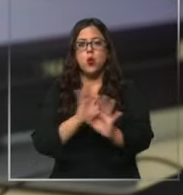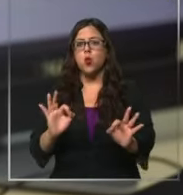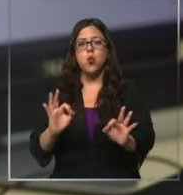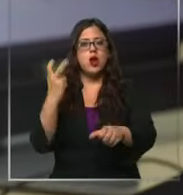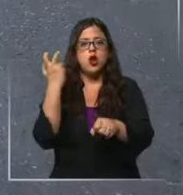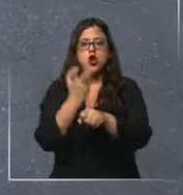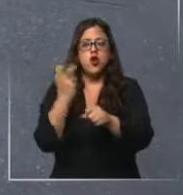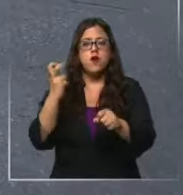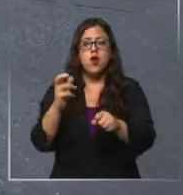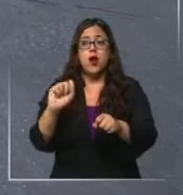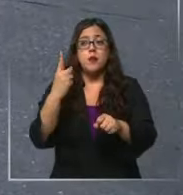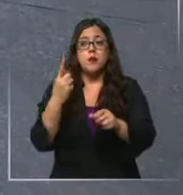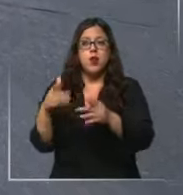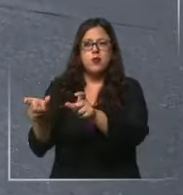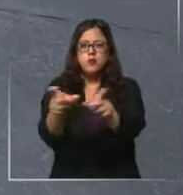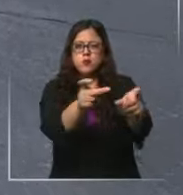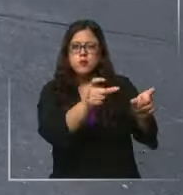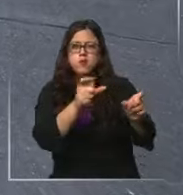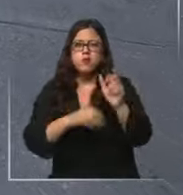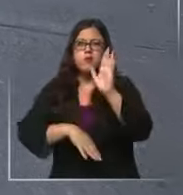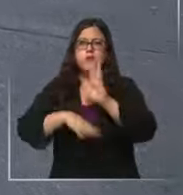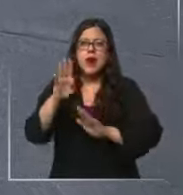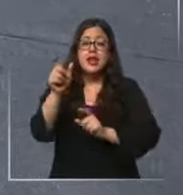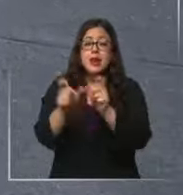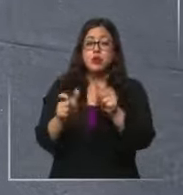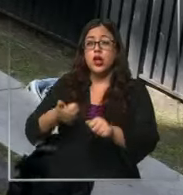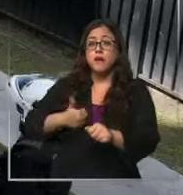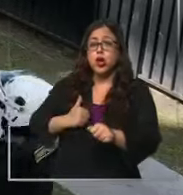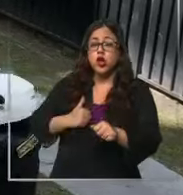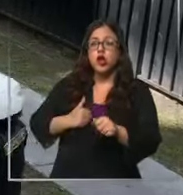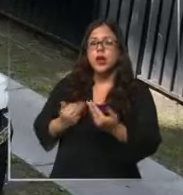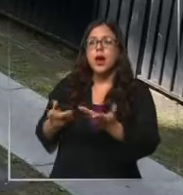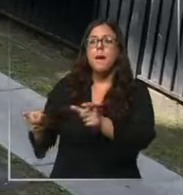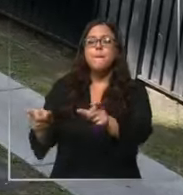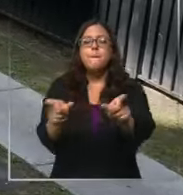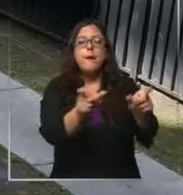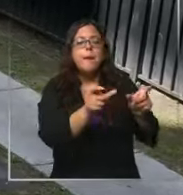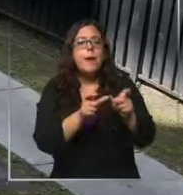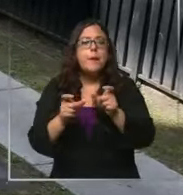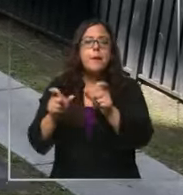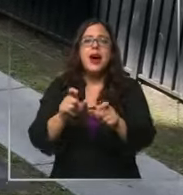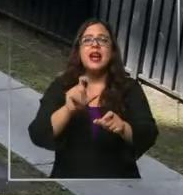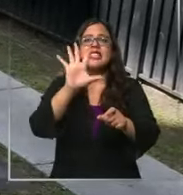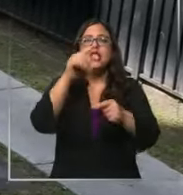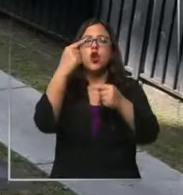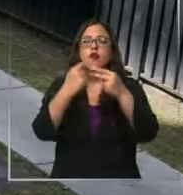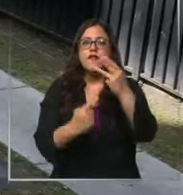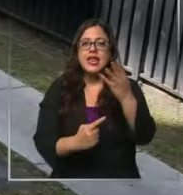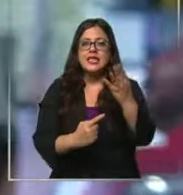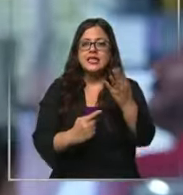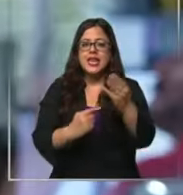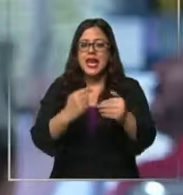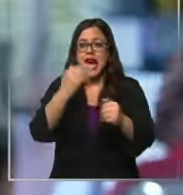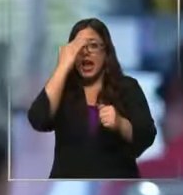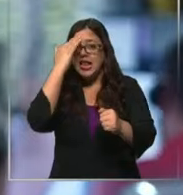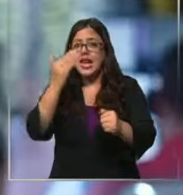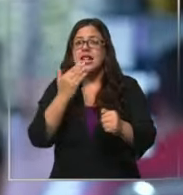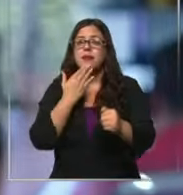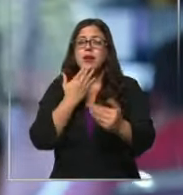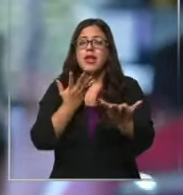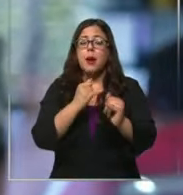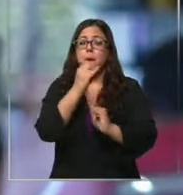robo. Primeramente aumentamos el patrullaje, en promedio los inspectores patrullan estas casas 5 veces al día y los vecinos pueden ver en una